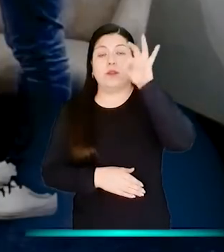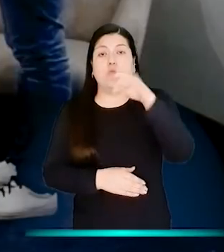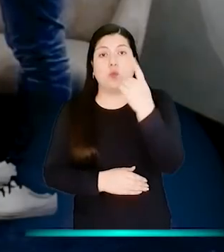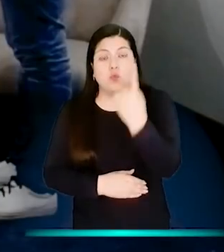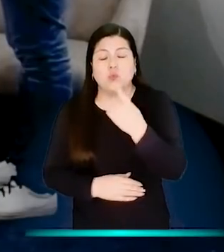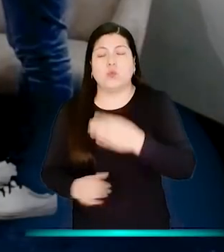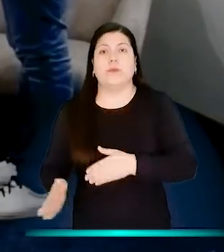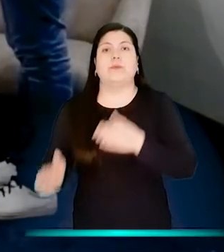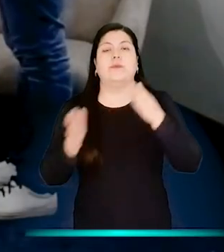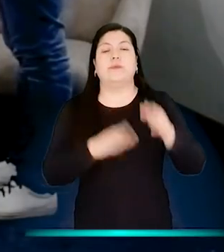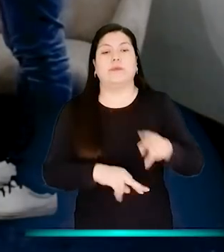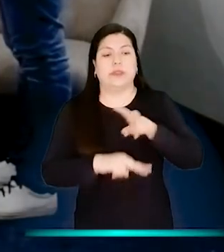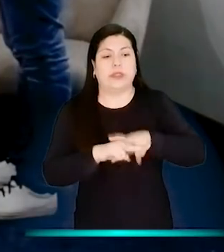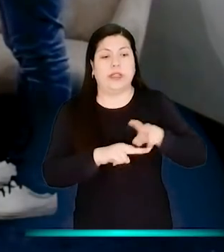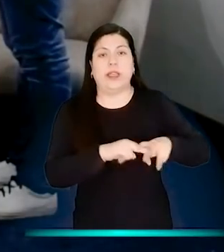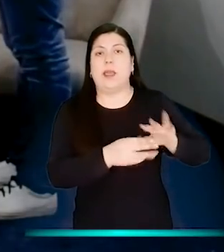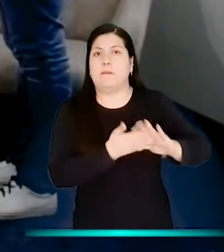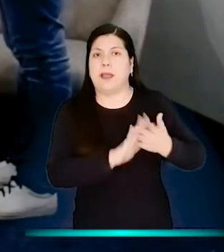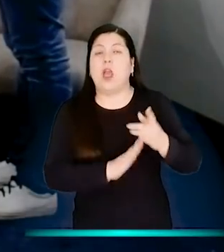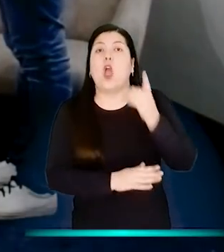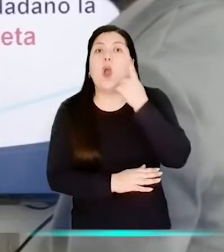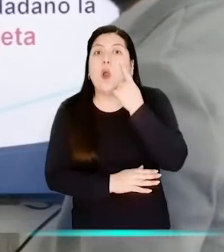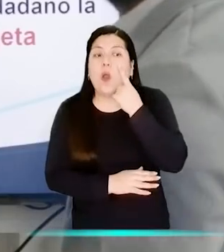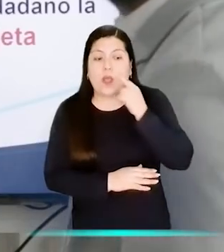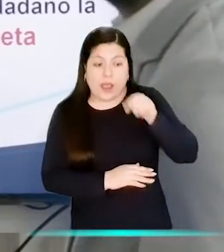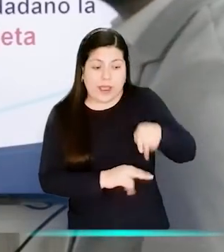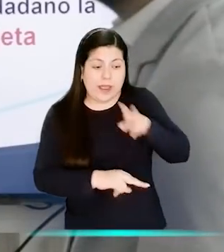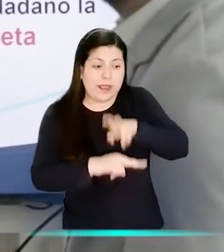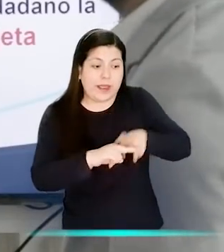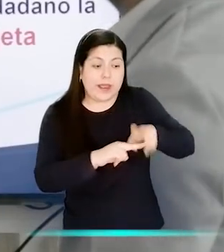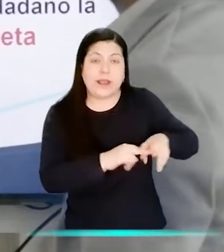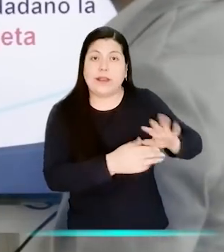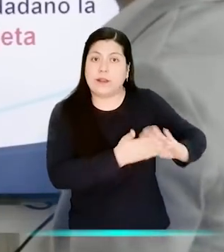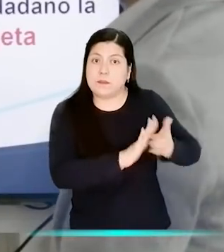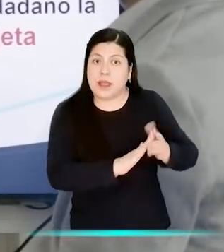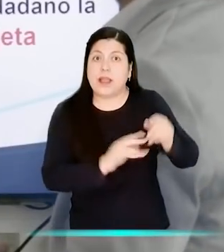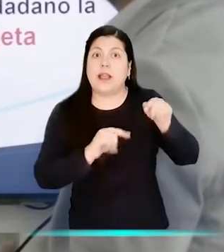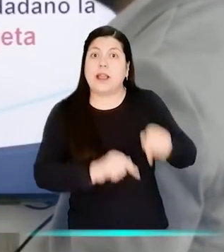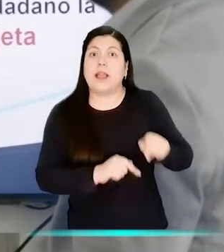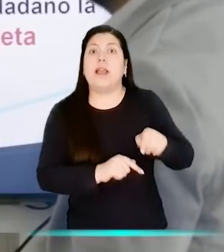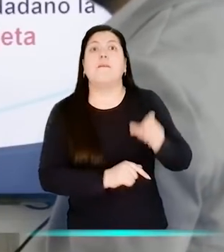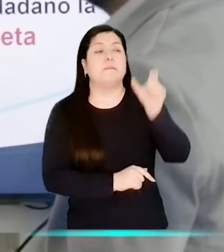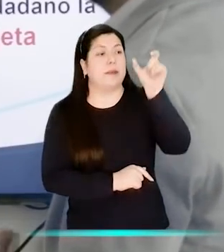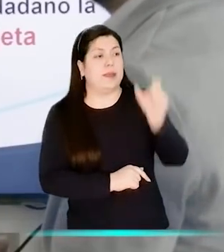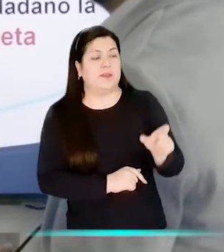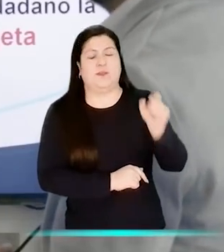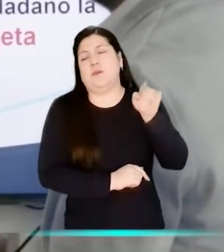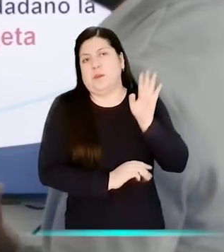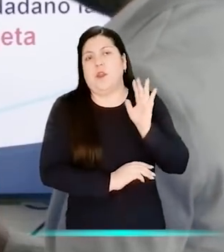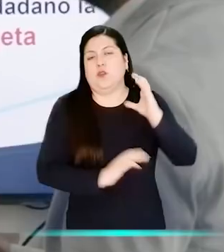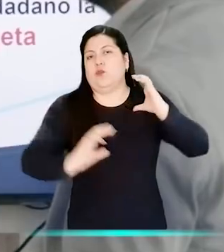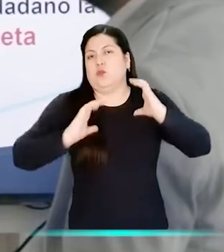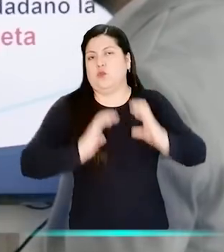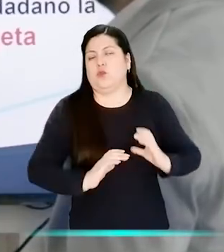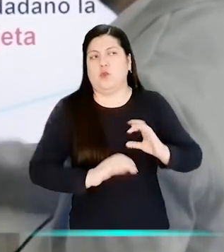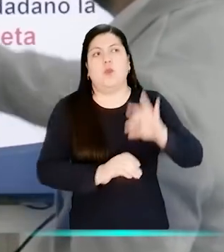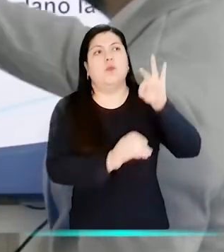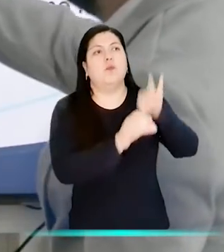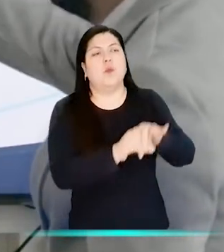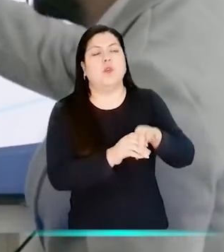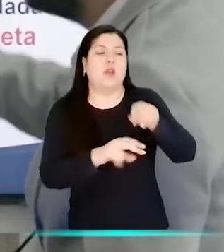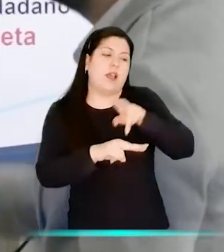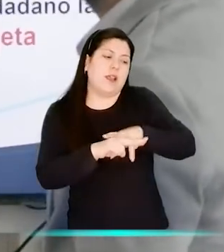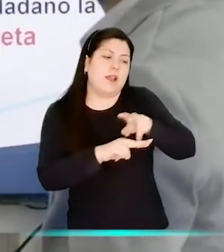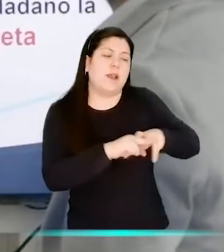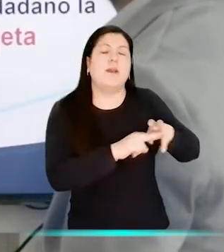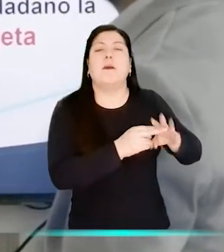que elija el elector. La tarjeta electoral CITREP, aquí hay que hacer una salvedad, y es que el elector puede votar, hay un voto simultáneo, puede